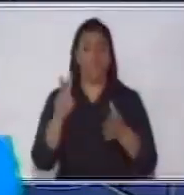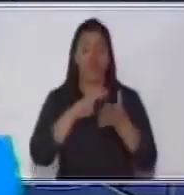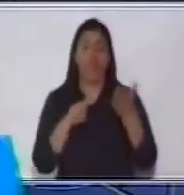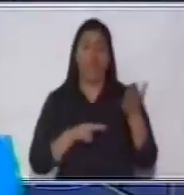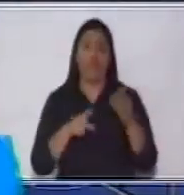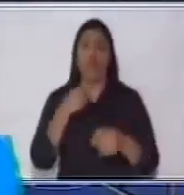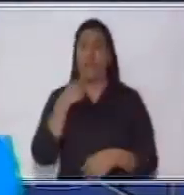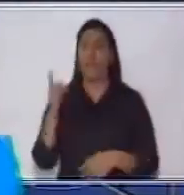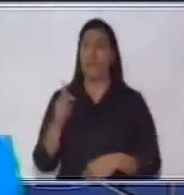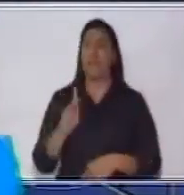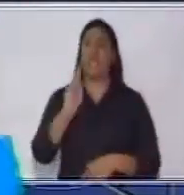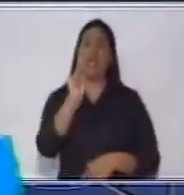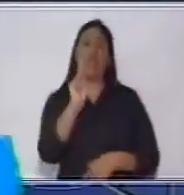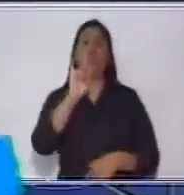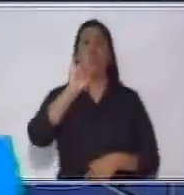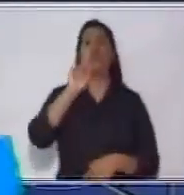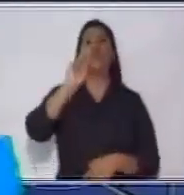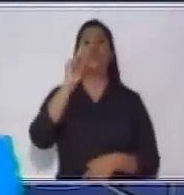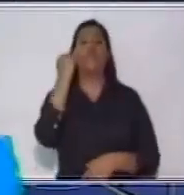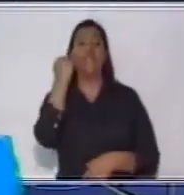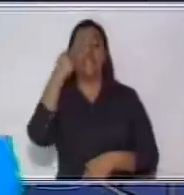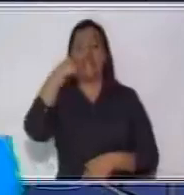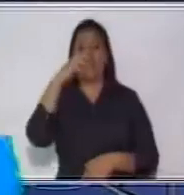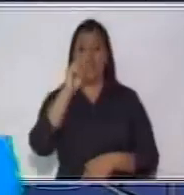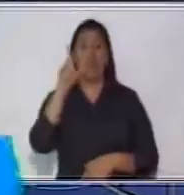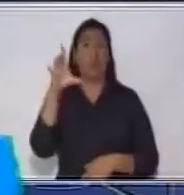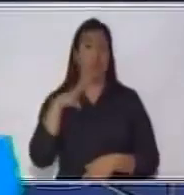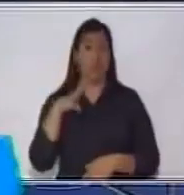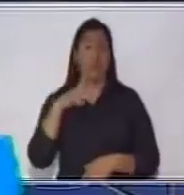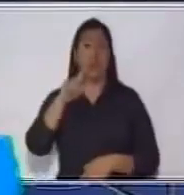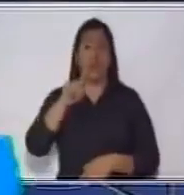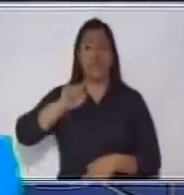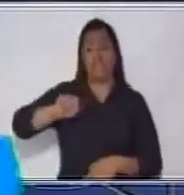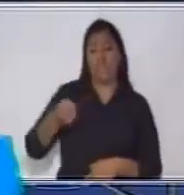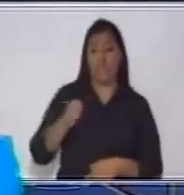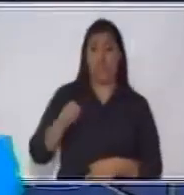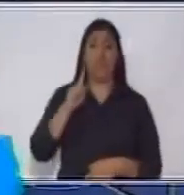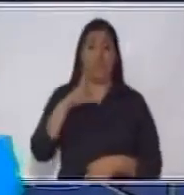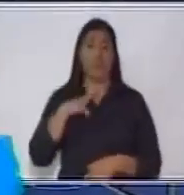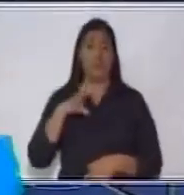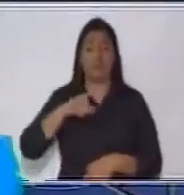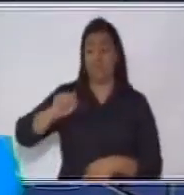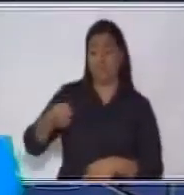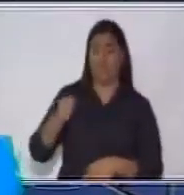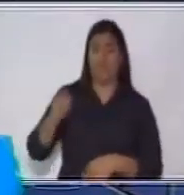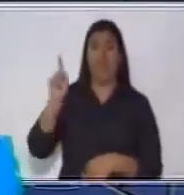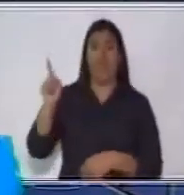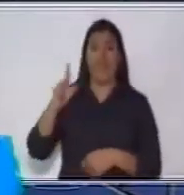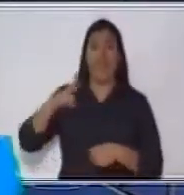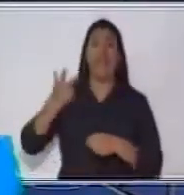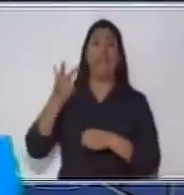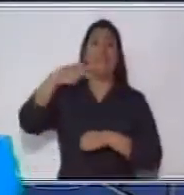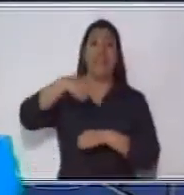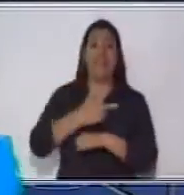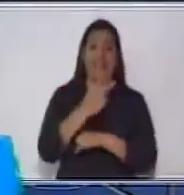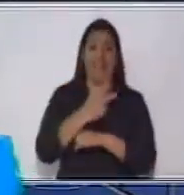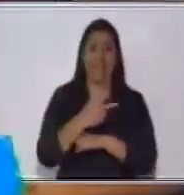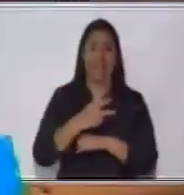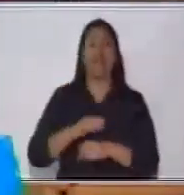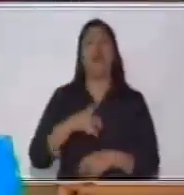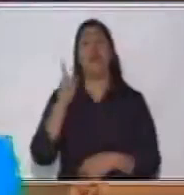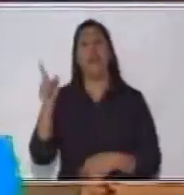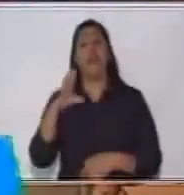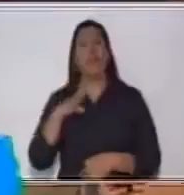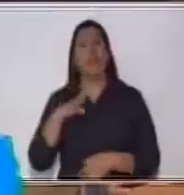Yuyito tiene una llave. Esa llave es para su ballena. Yuyito y su barco ballena viajan con su gallina Renata, que